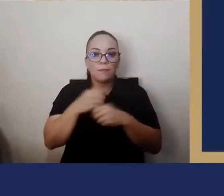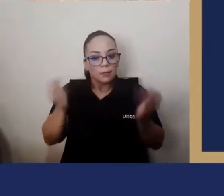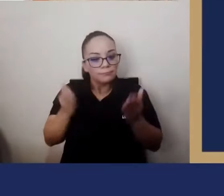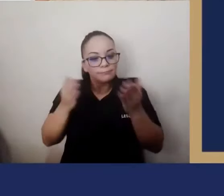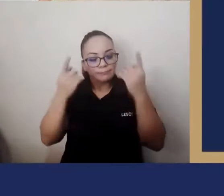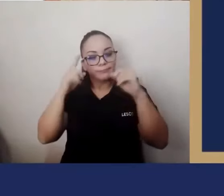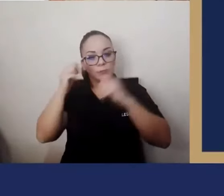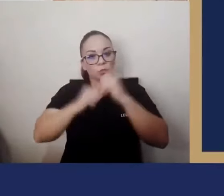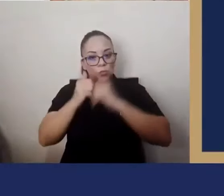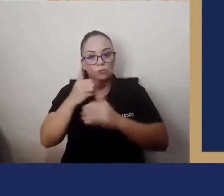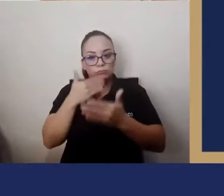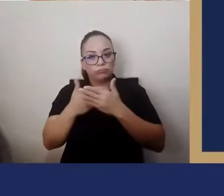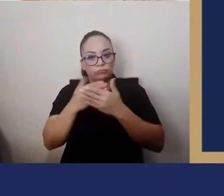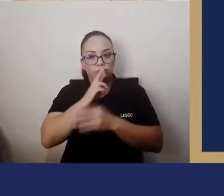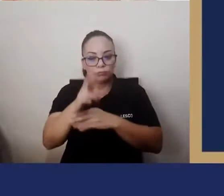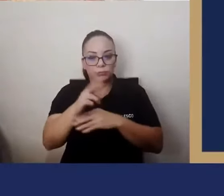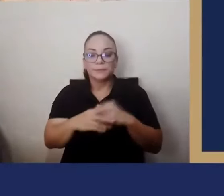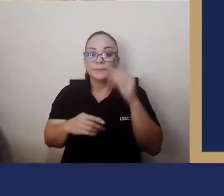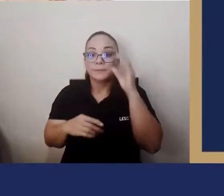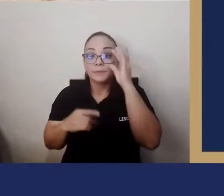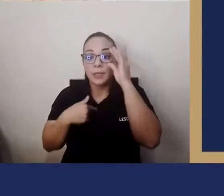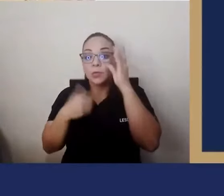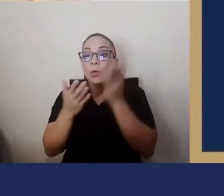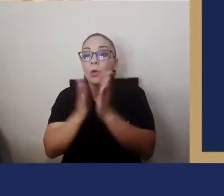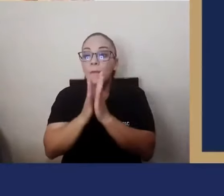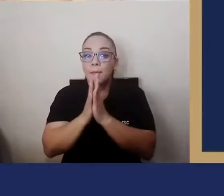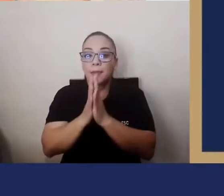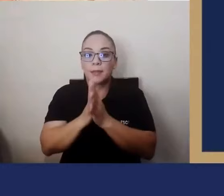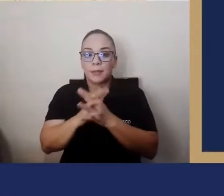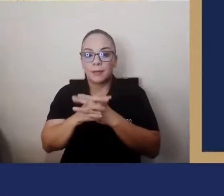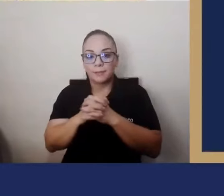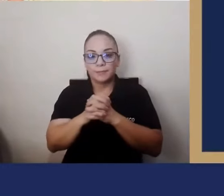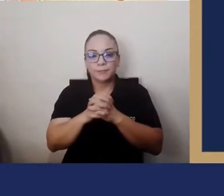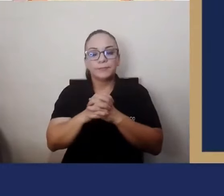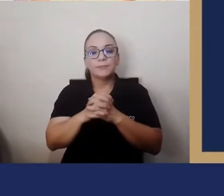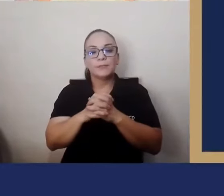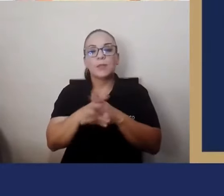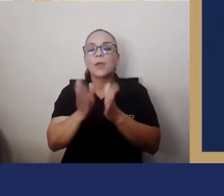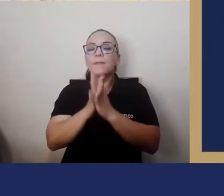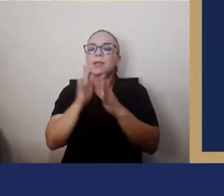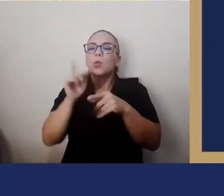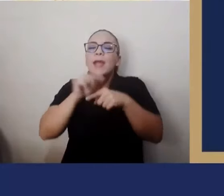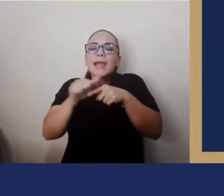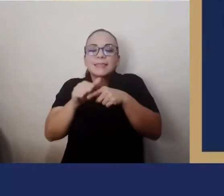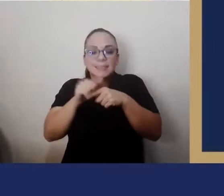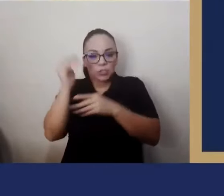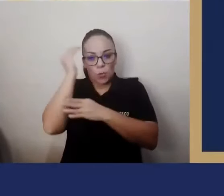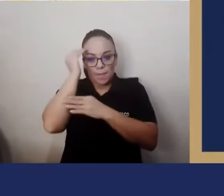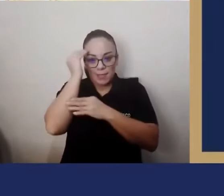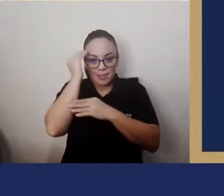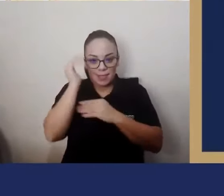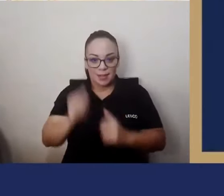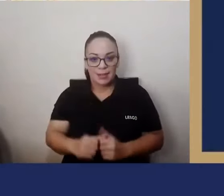realidad. Así que les tengo que pedir que hagamos un ejercicio mental, que cerremos los ojos por